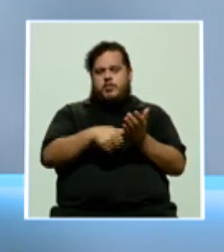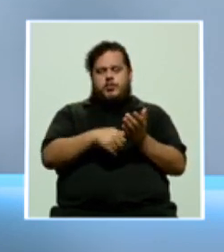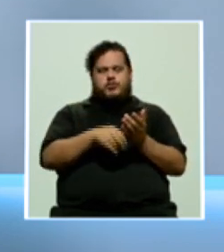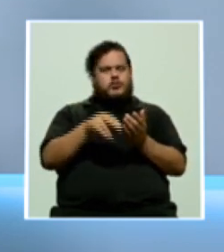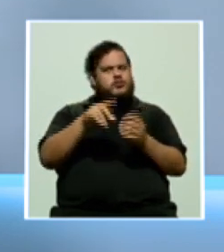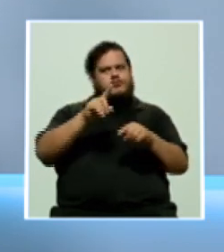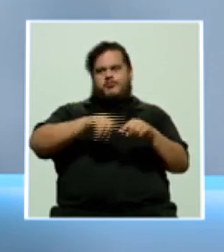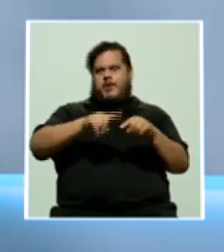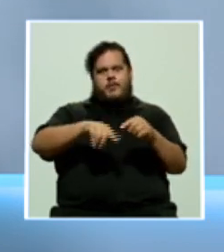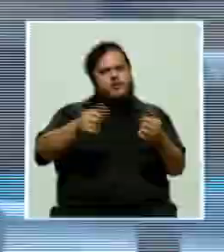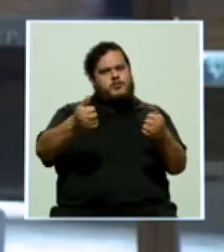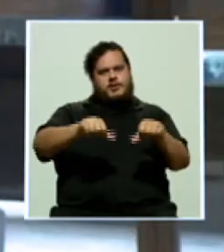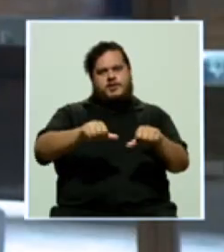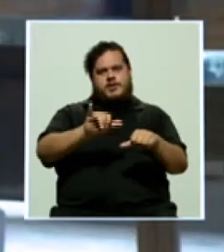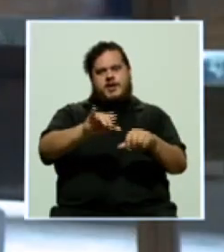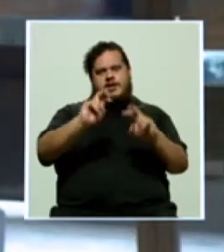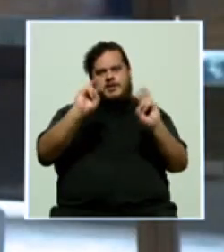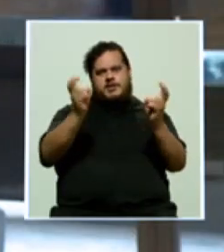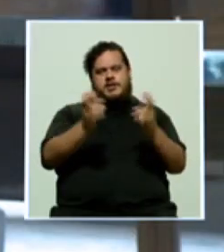temas.